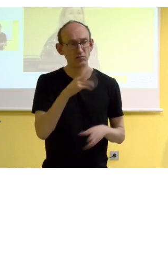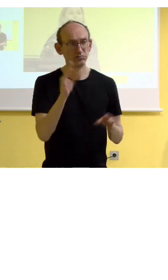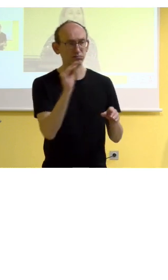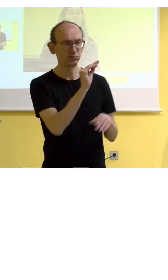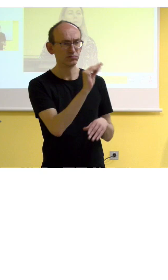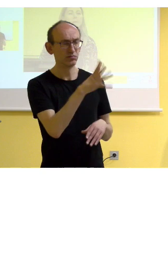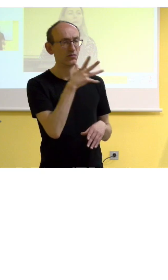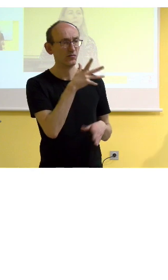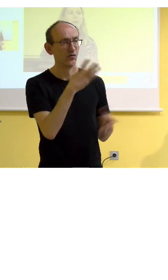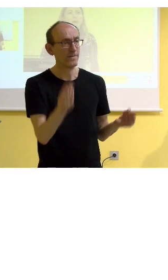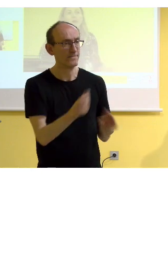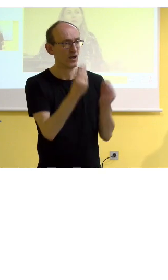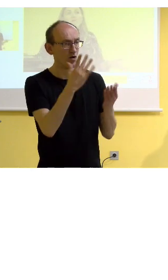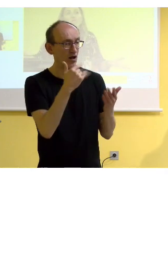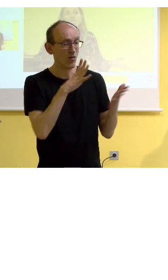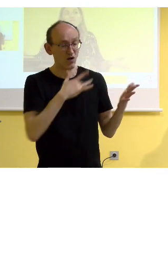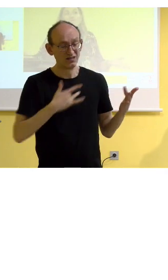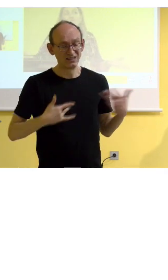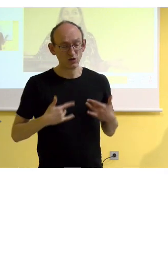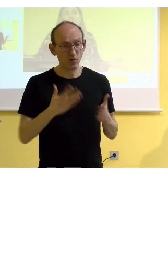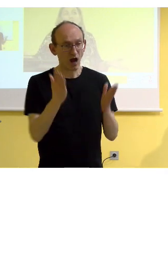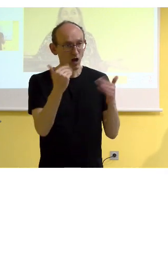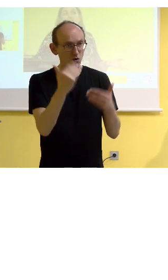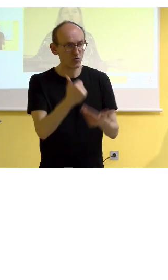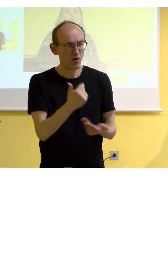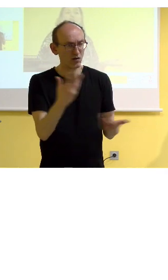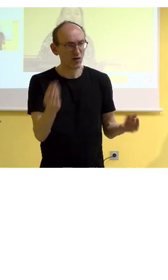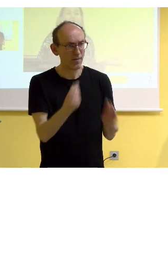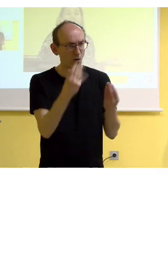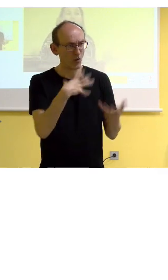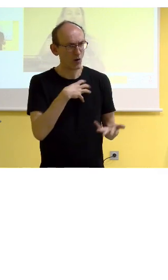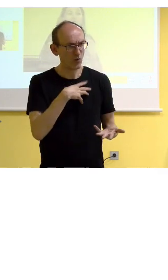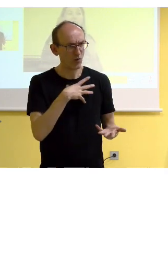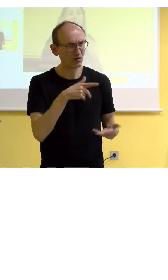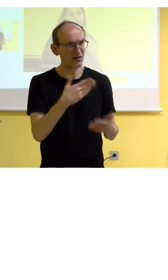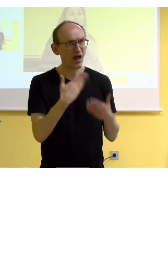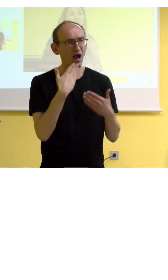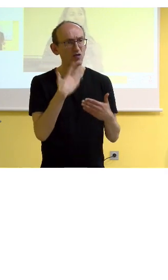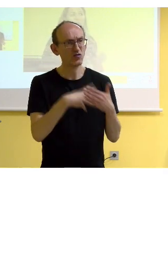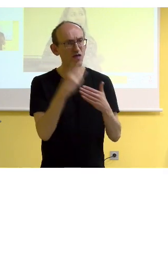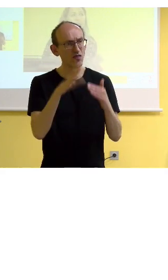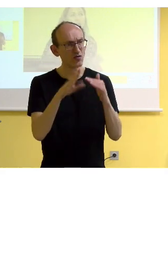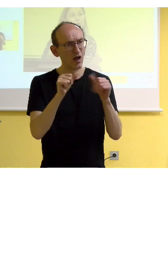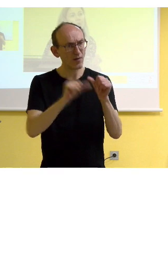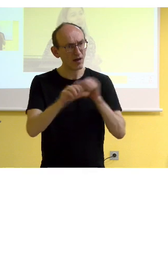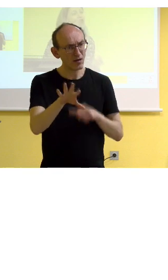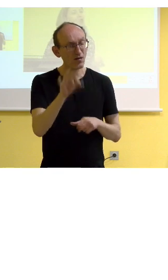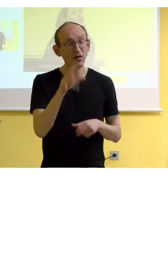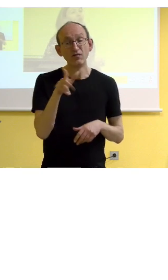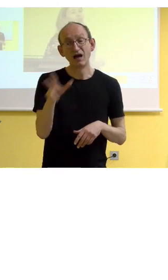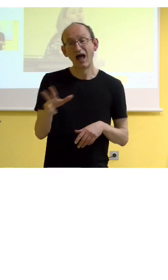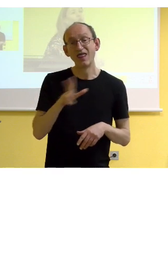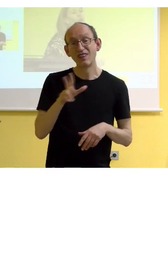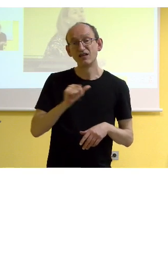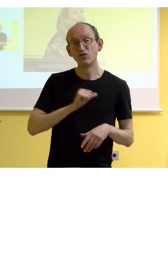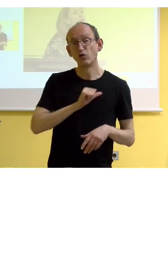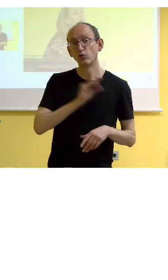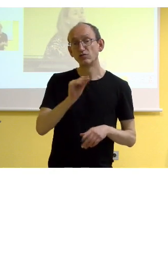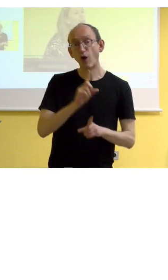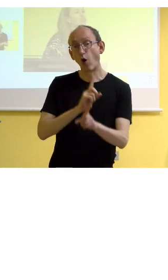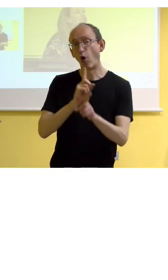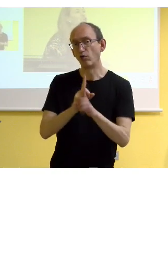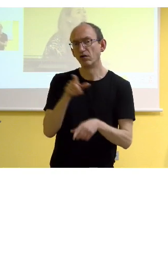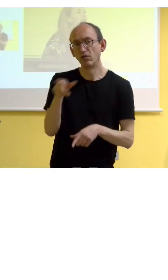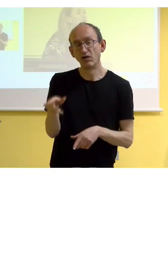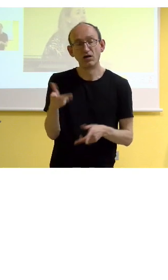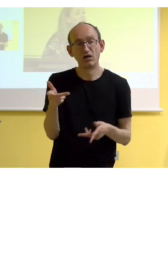paliar o que mejorar, no hay sintomatología, no hay nada, entonces No puede, decide él con la mayoría de edad. Y además puede ir en contra de su derecho de autonomía, claro. porque él tiene